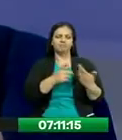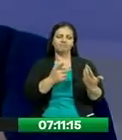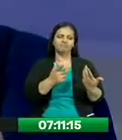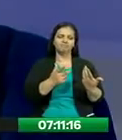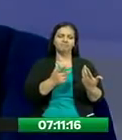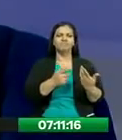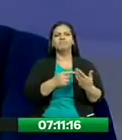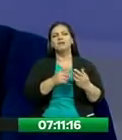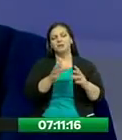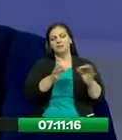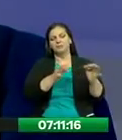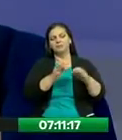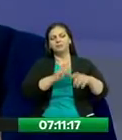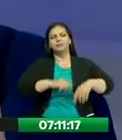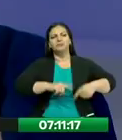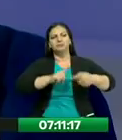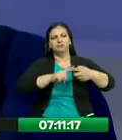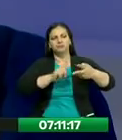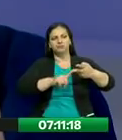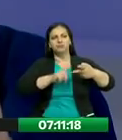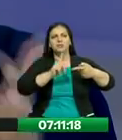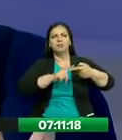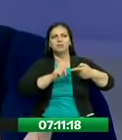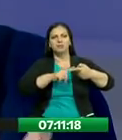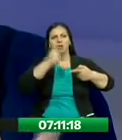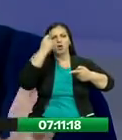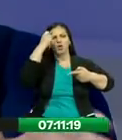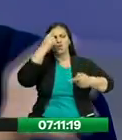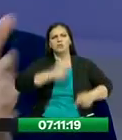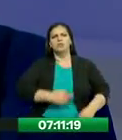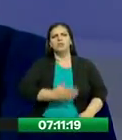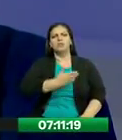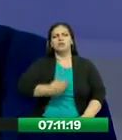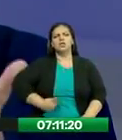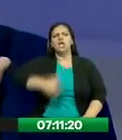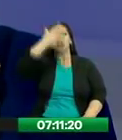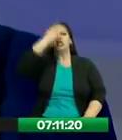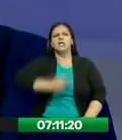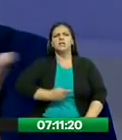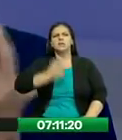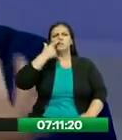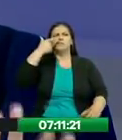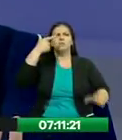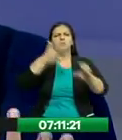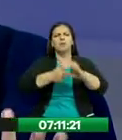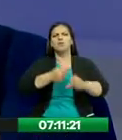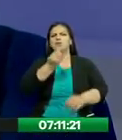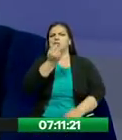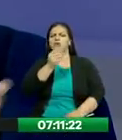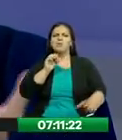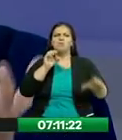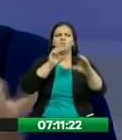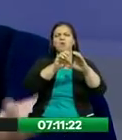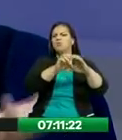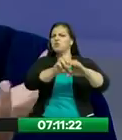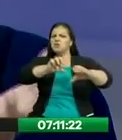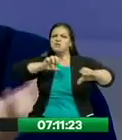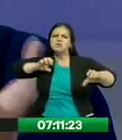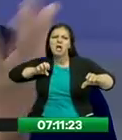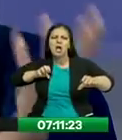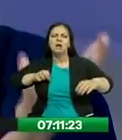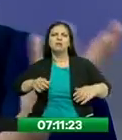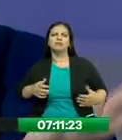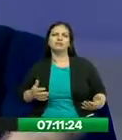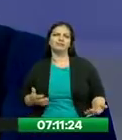todo lo que sucedió. Primero, tomó una medida de una forma radical. No está mal que se tomen esas medidas si no nunca los hubiéramos dolarizado, si no hubiéramos